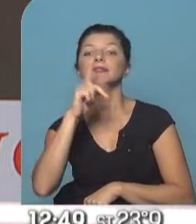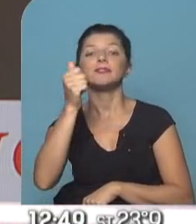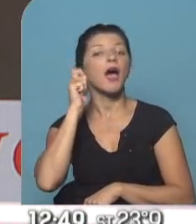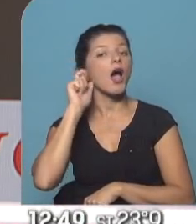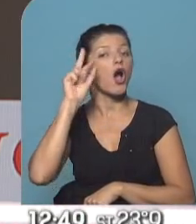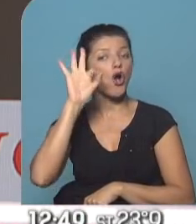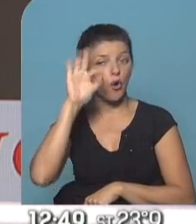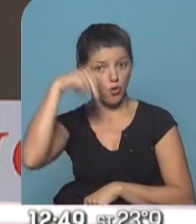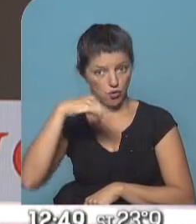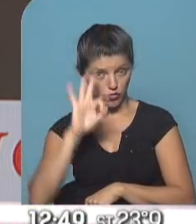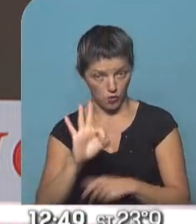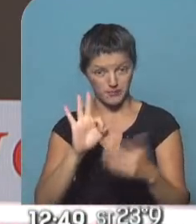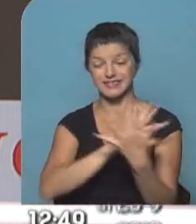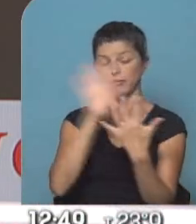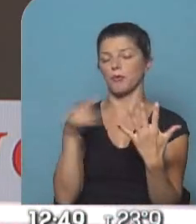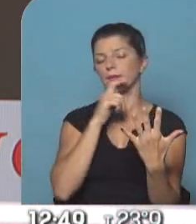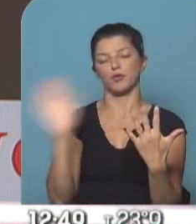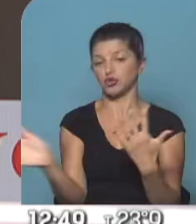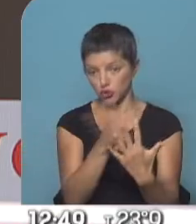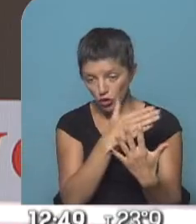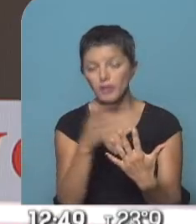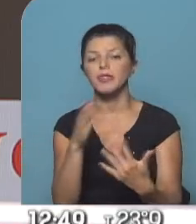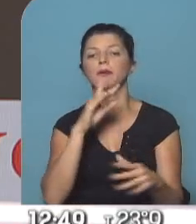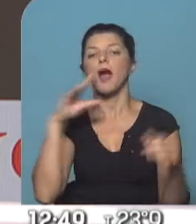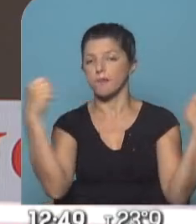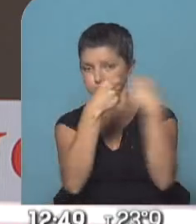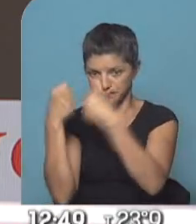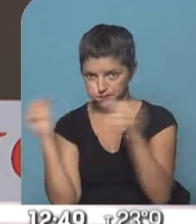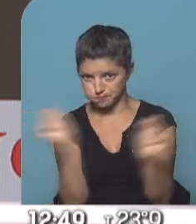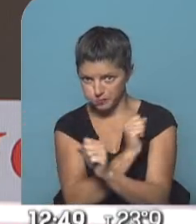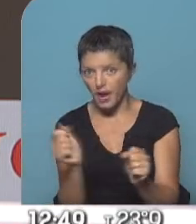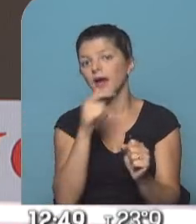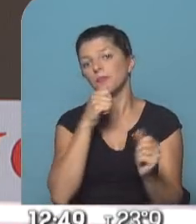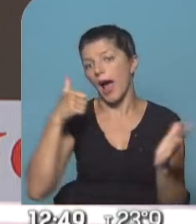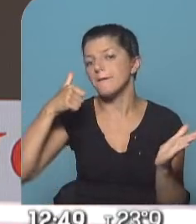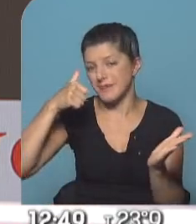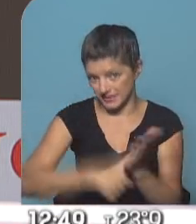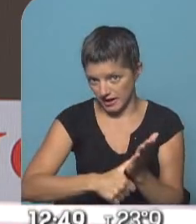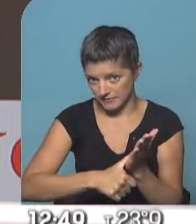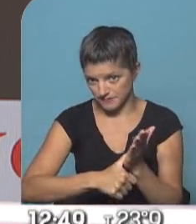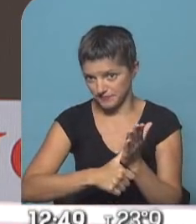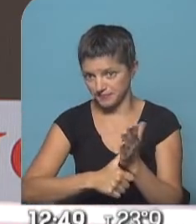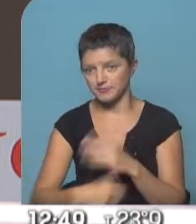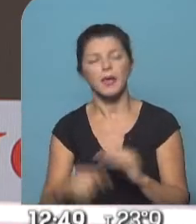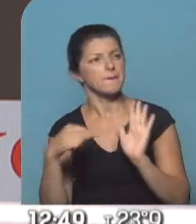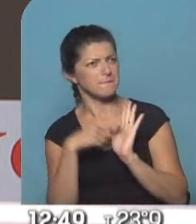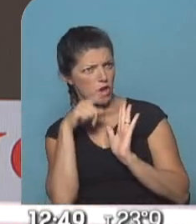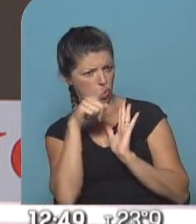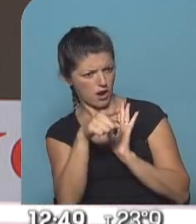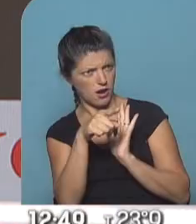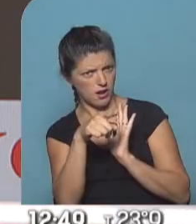no se puede poner en marcha lo que sería una declaración de guerra en este caso, es decir, el botón, apretar el botón. Pero no lo tiene él en su escritorio